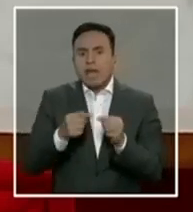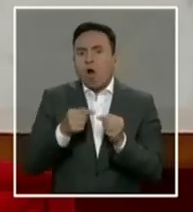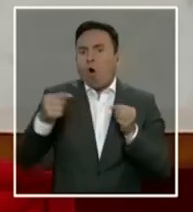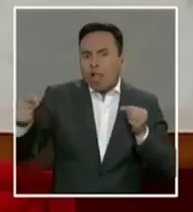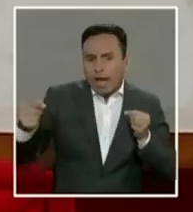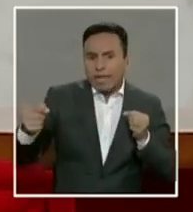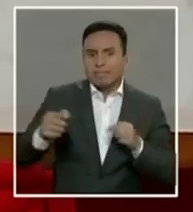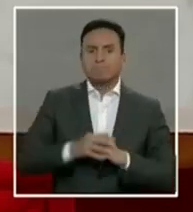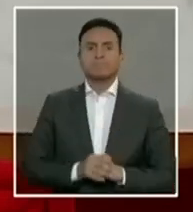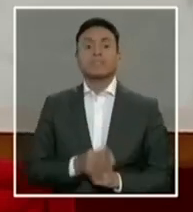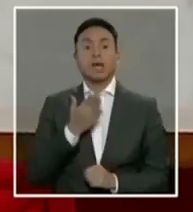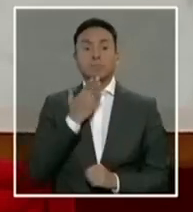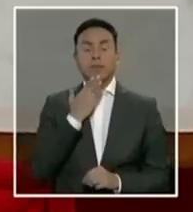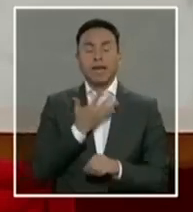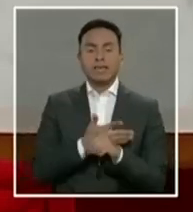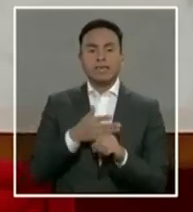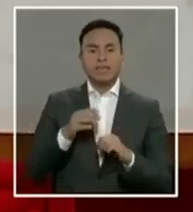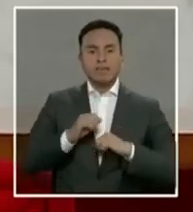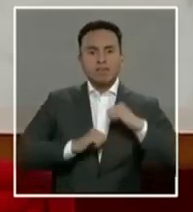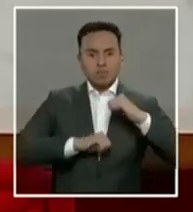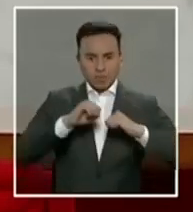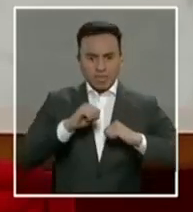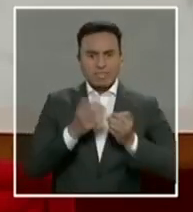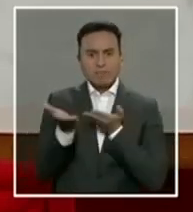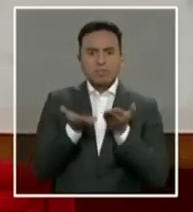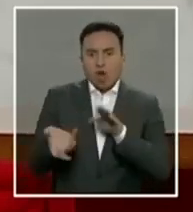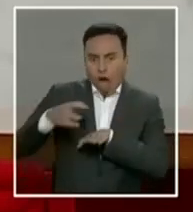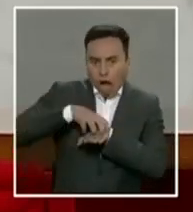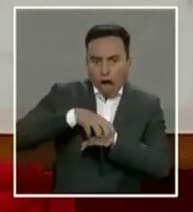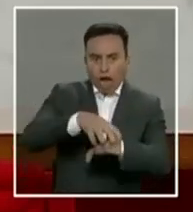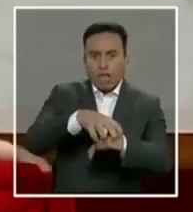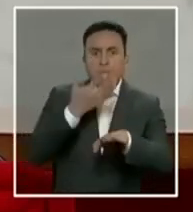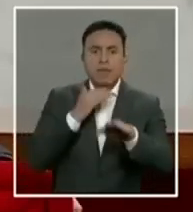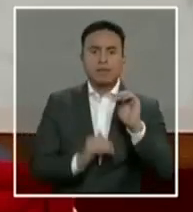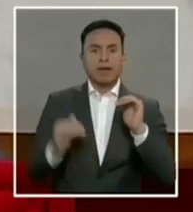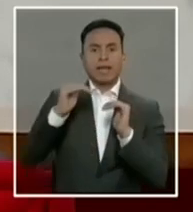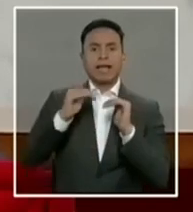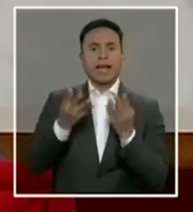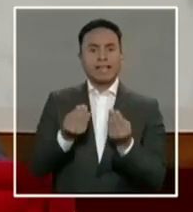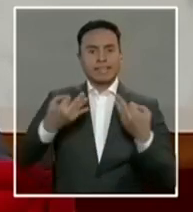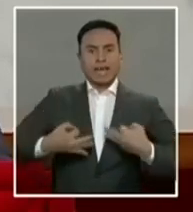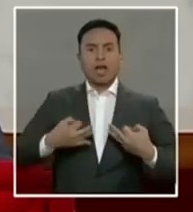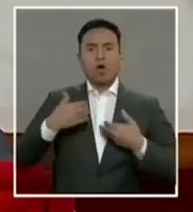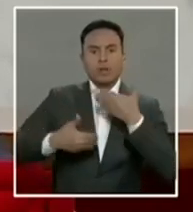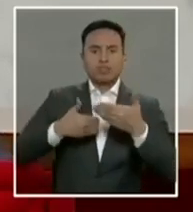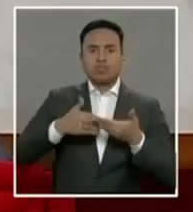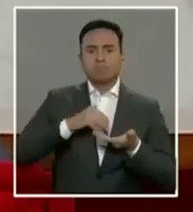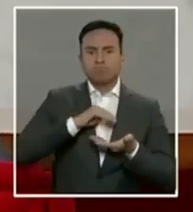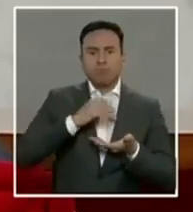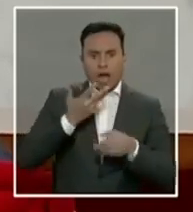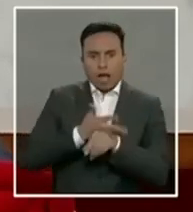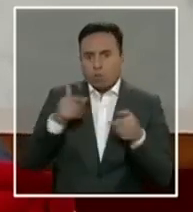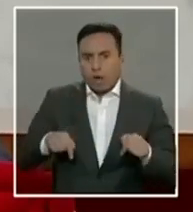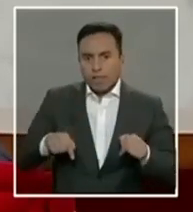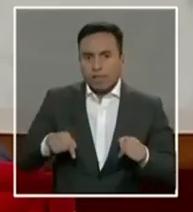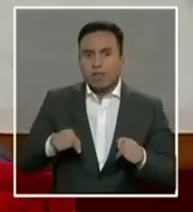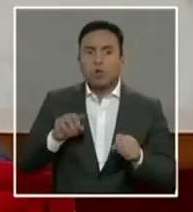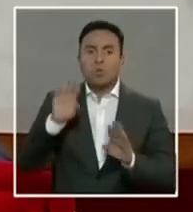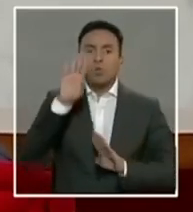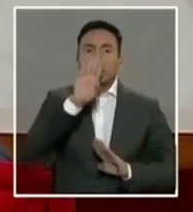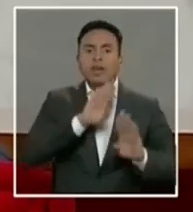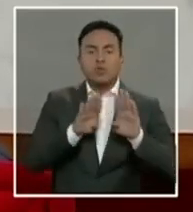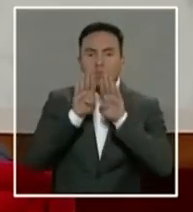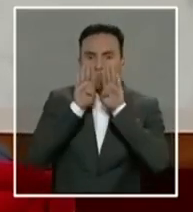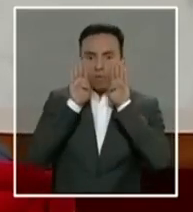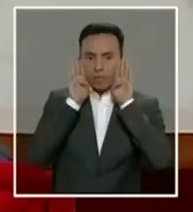largas. También contempla la infraestructura para servicios de carga y eleva el estándar de calidad en las operaciones actuales, cuidando además